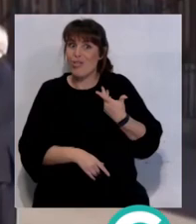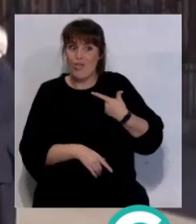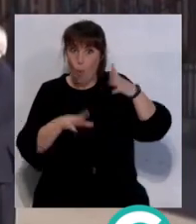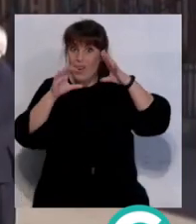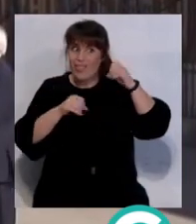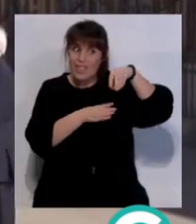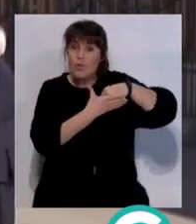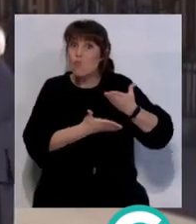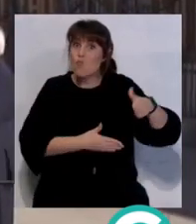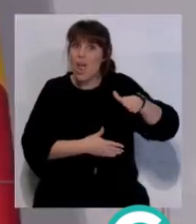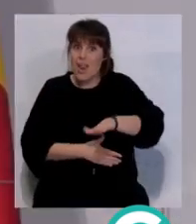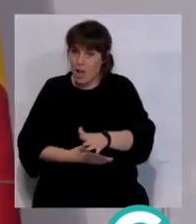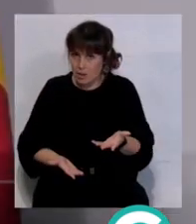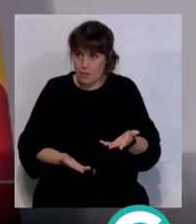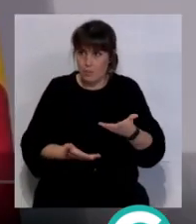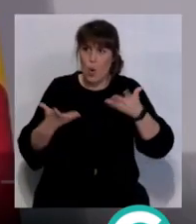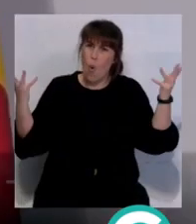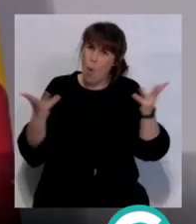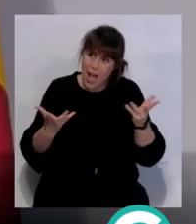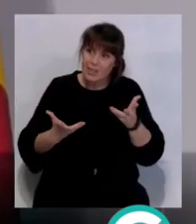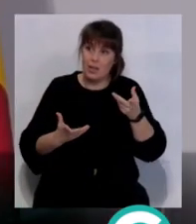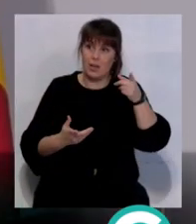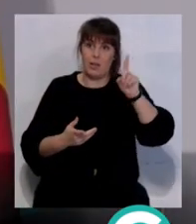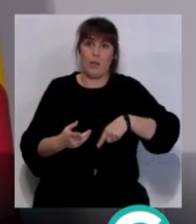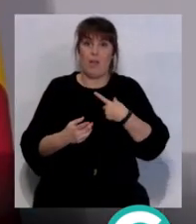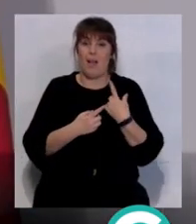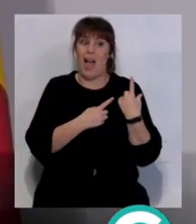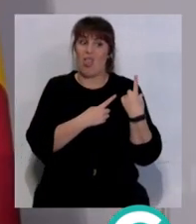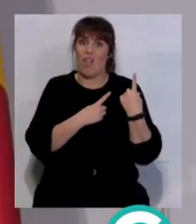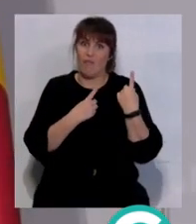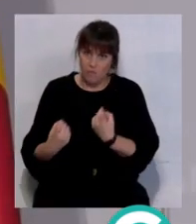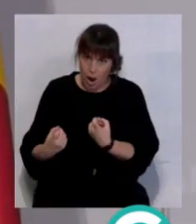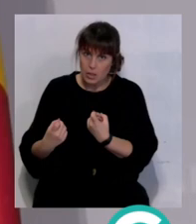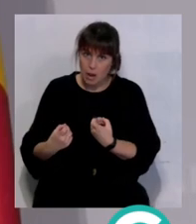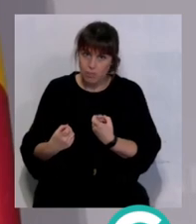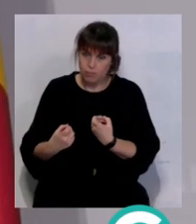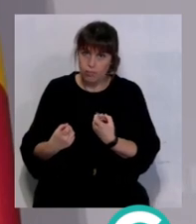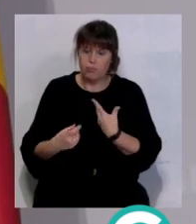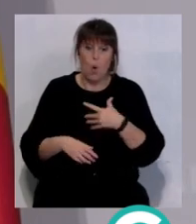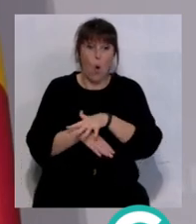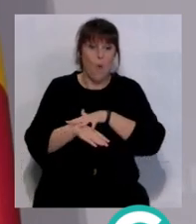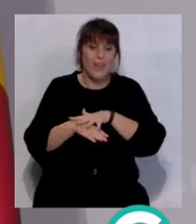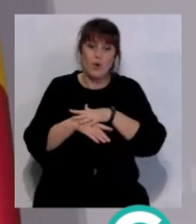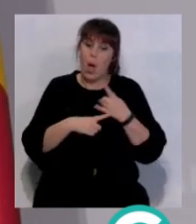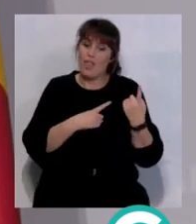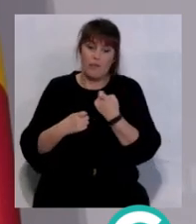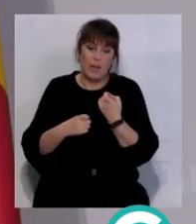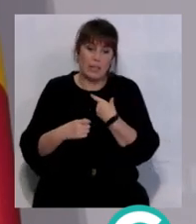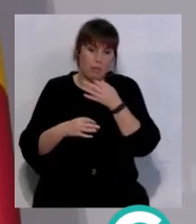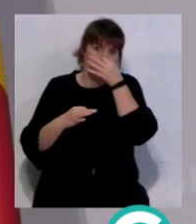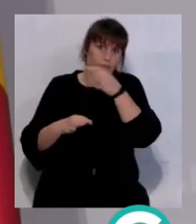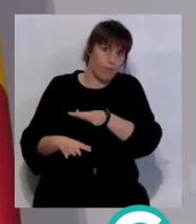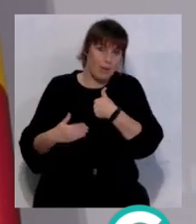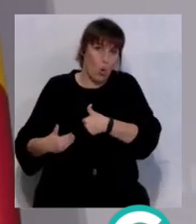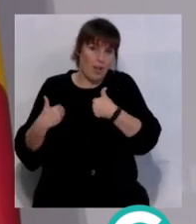Guardia Civil. Es urgente y también es imprescindible Que el Gobierno depure responsabilidades y que